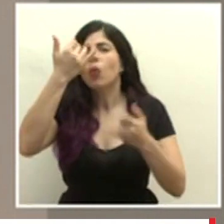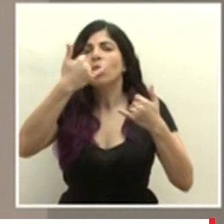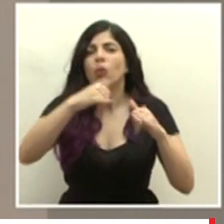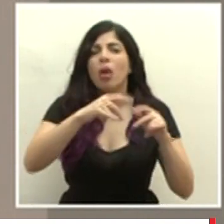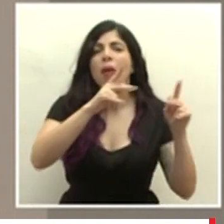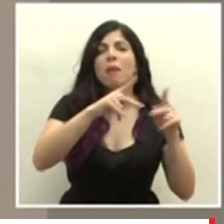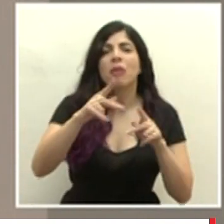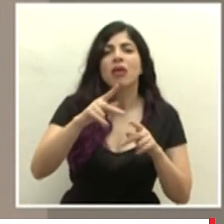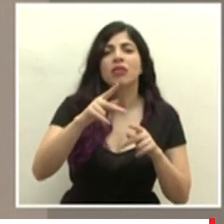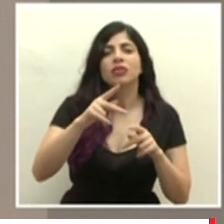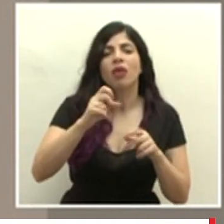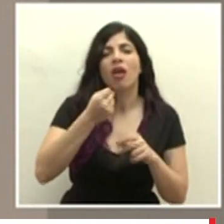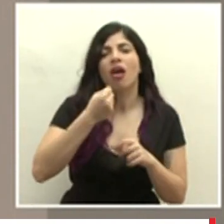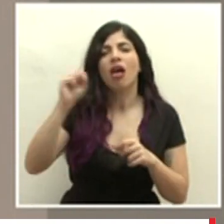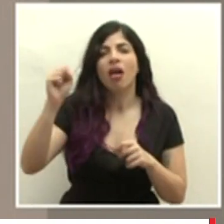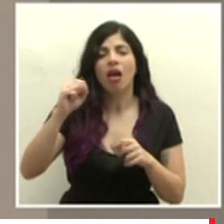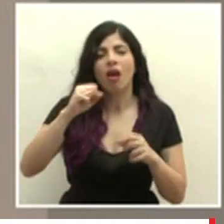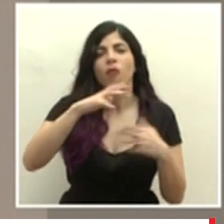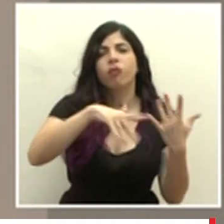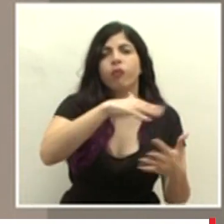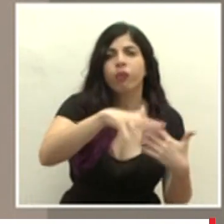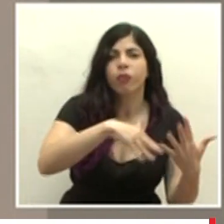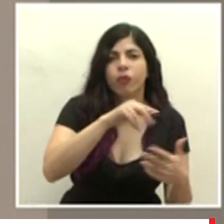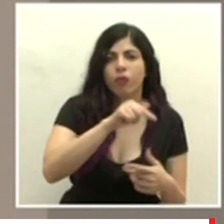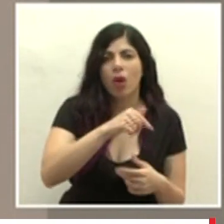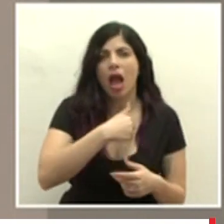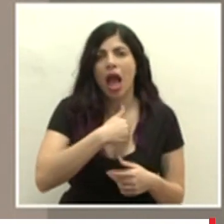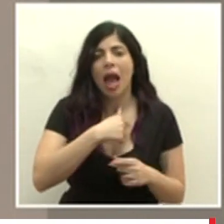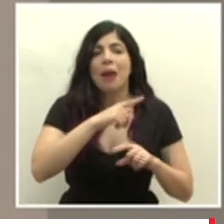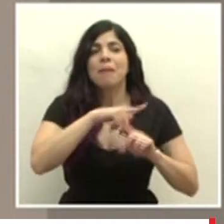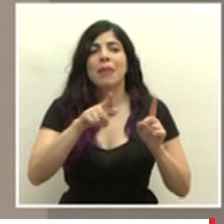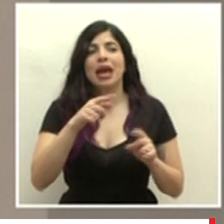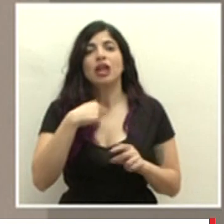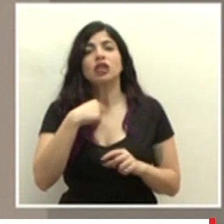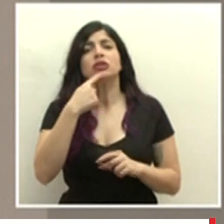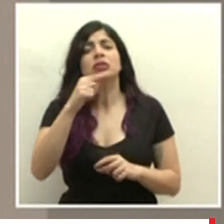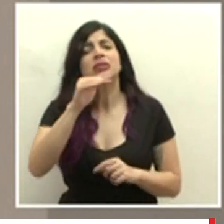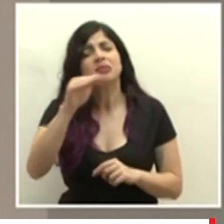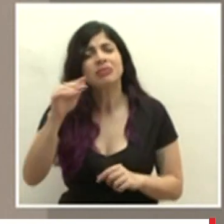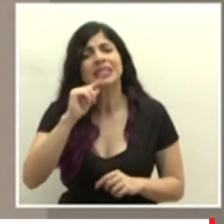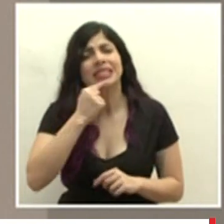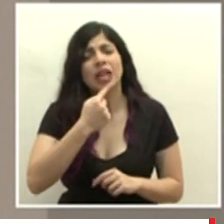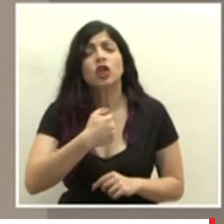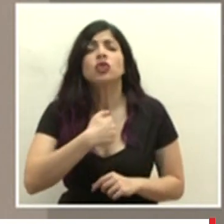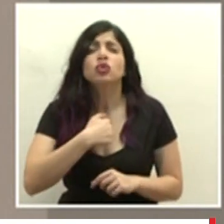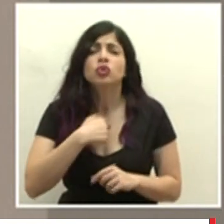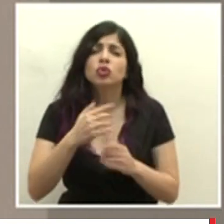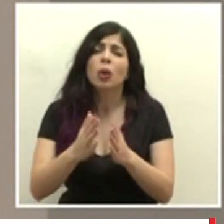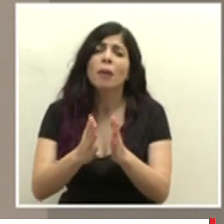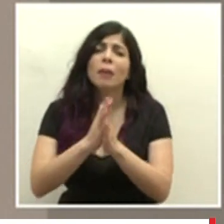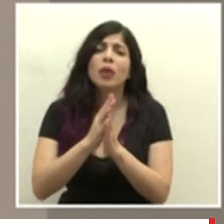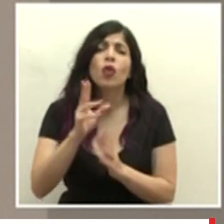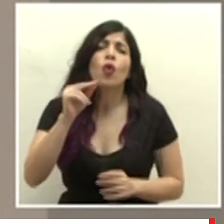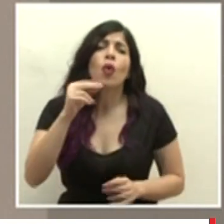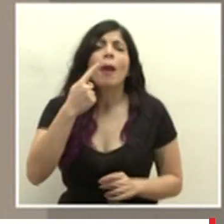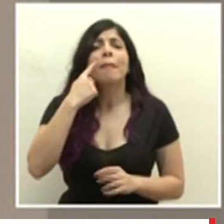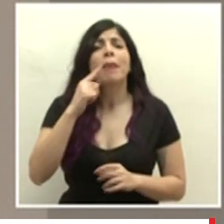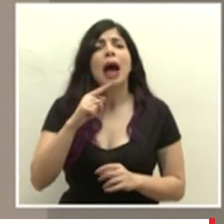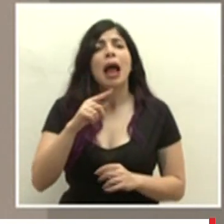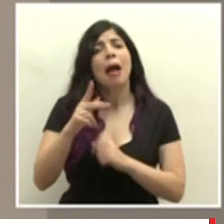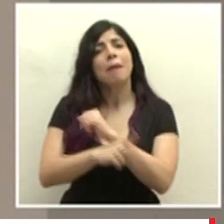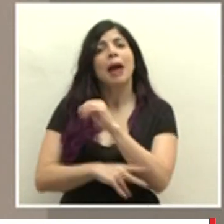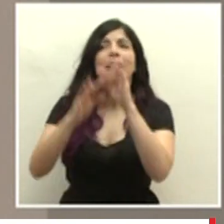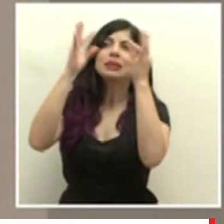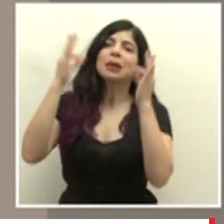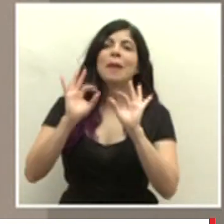de burbujas sociales y yo llamo por favor, porque esto, les indico, no es por un asunto que yo les pido simplemente para quedar bien como